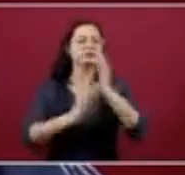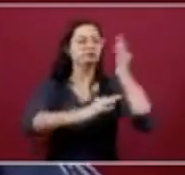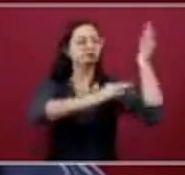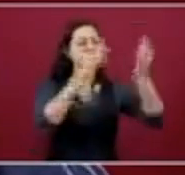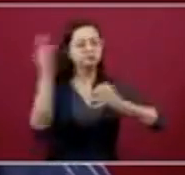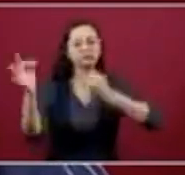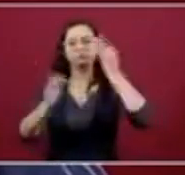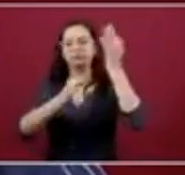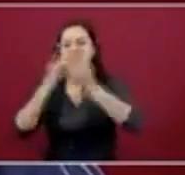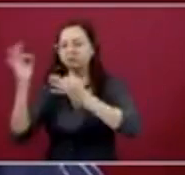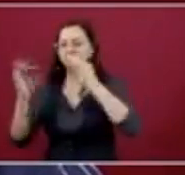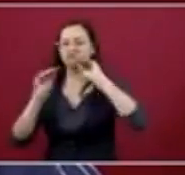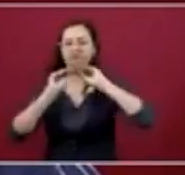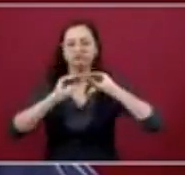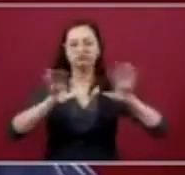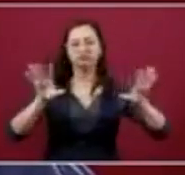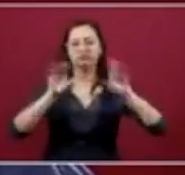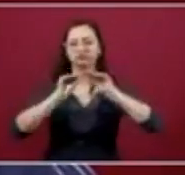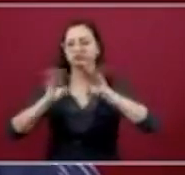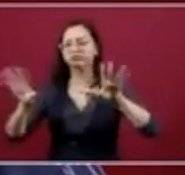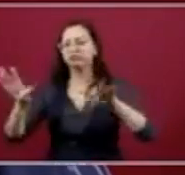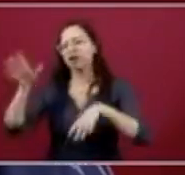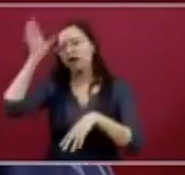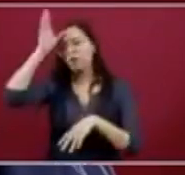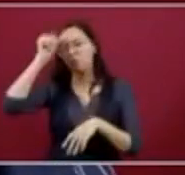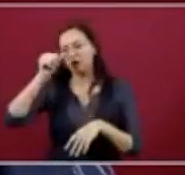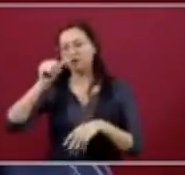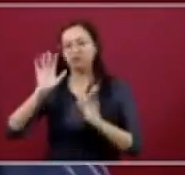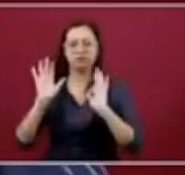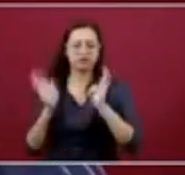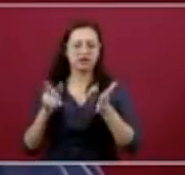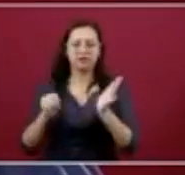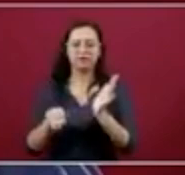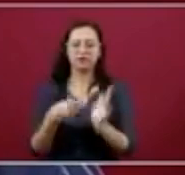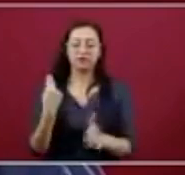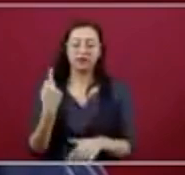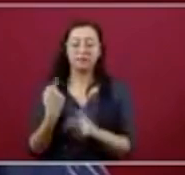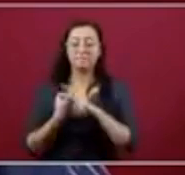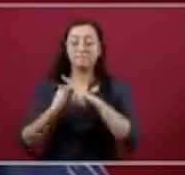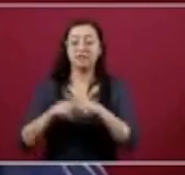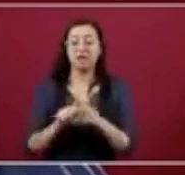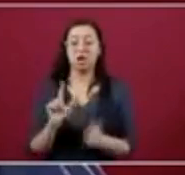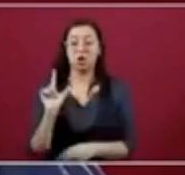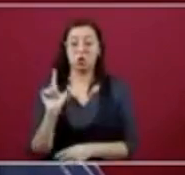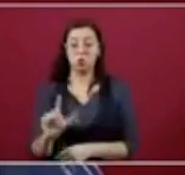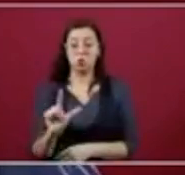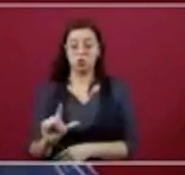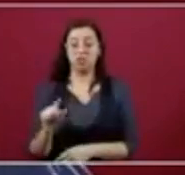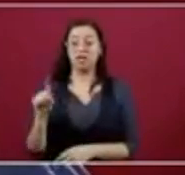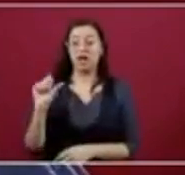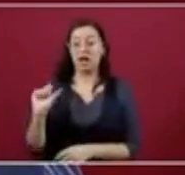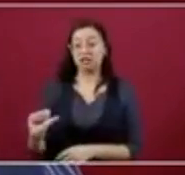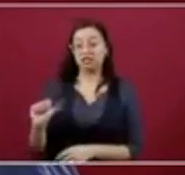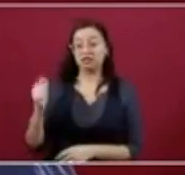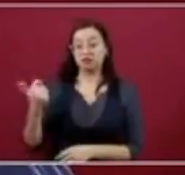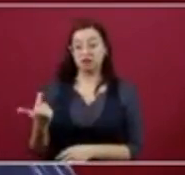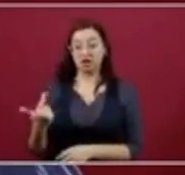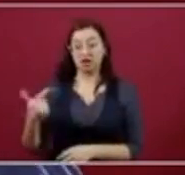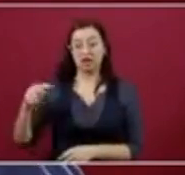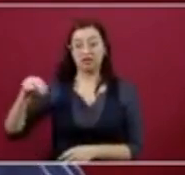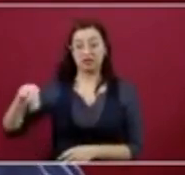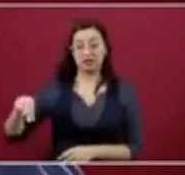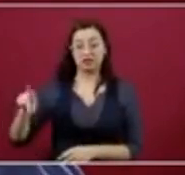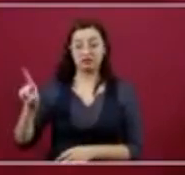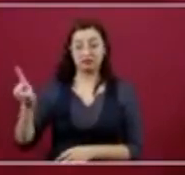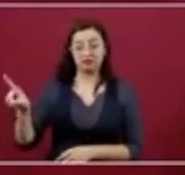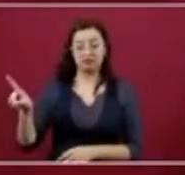difundir este acuerdo. A partir de lunes, el Archivo General de la Nación, bueno, ya